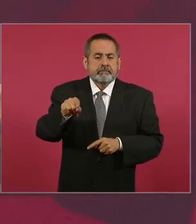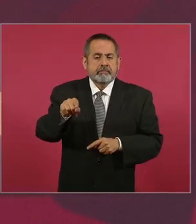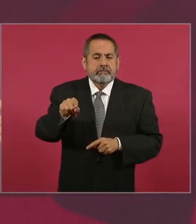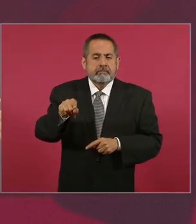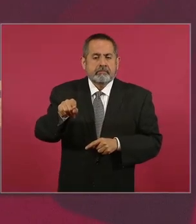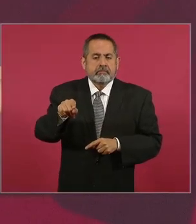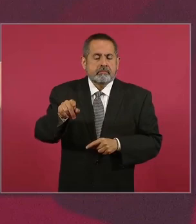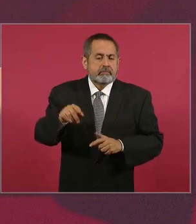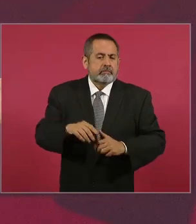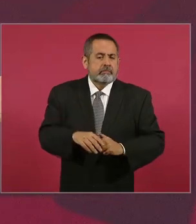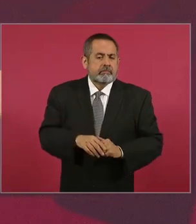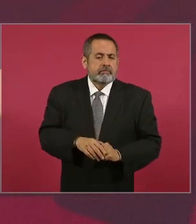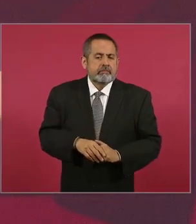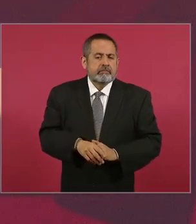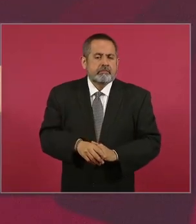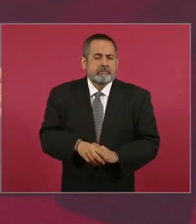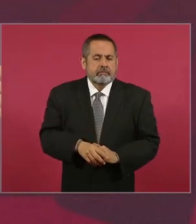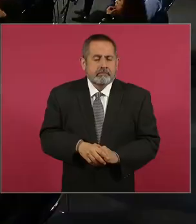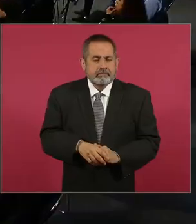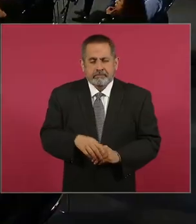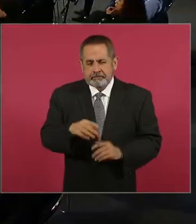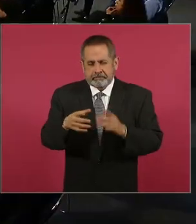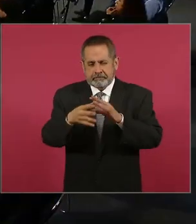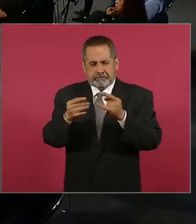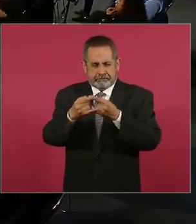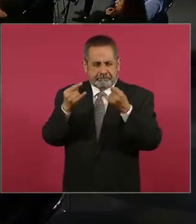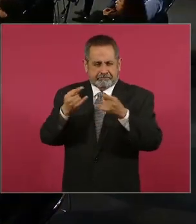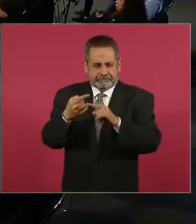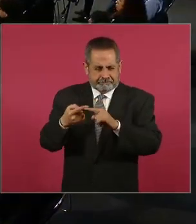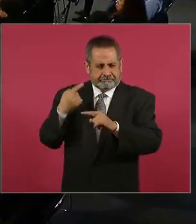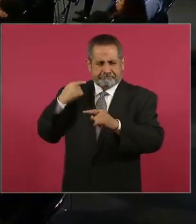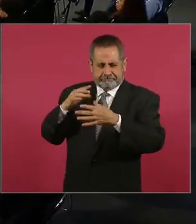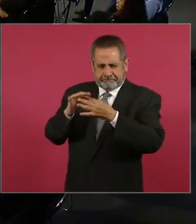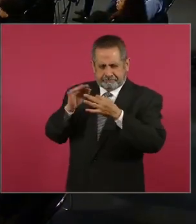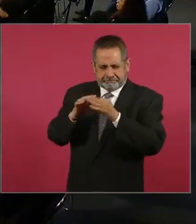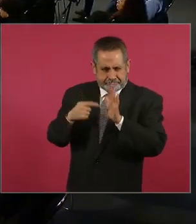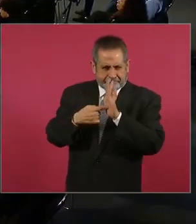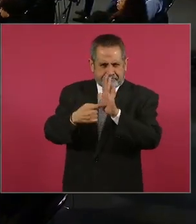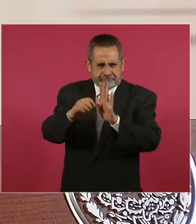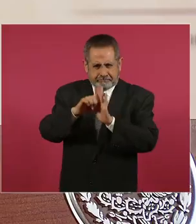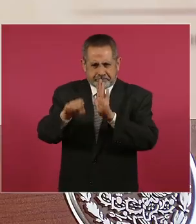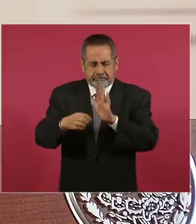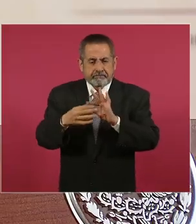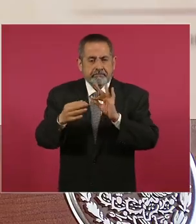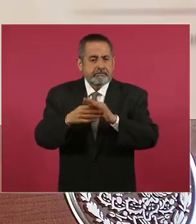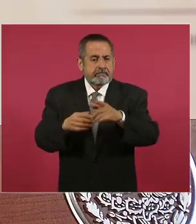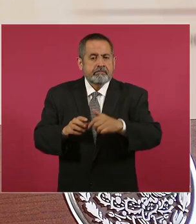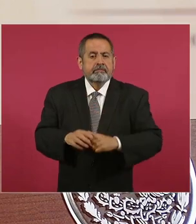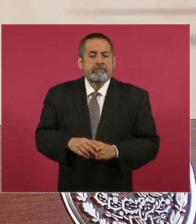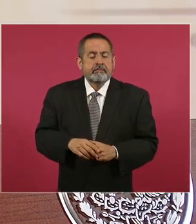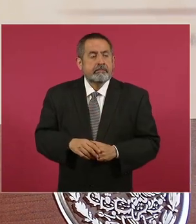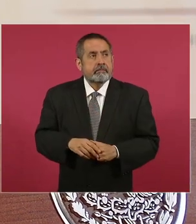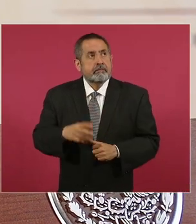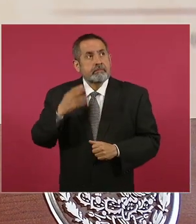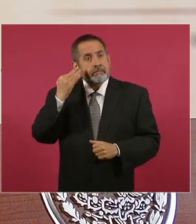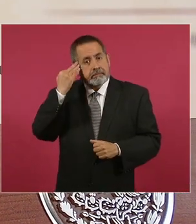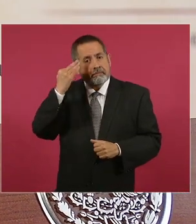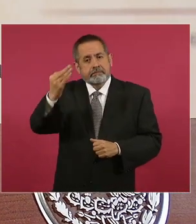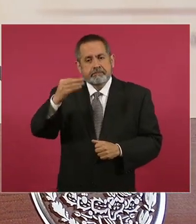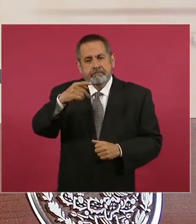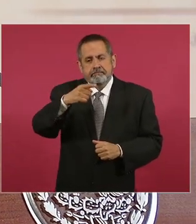para tener el antecedente o la referencia de que durante el gobierno